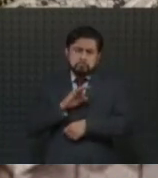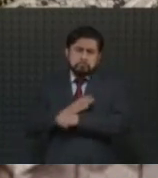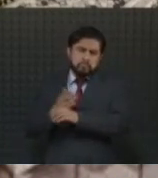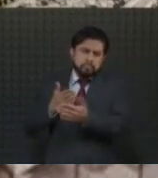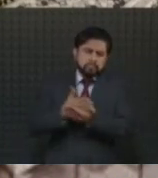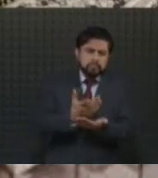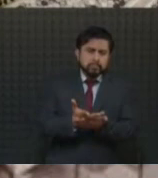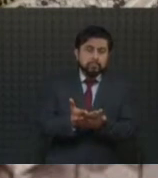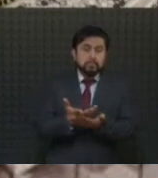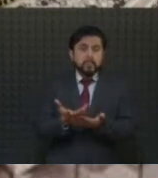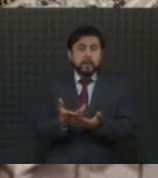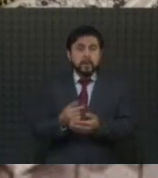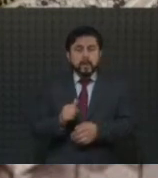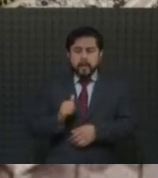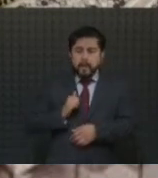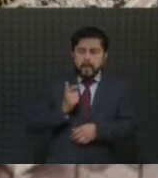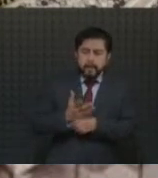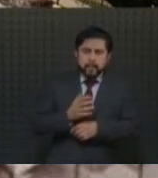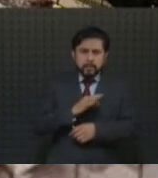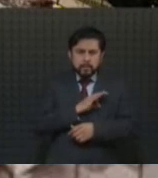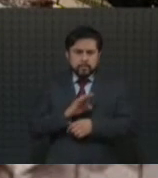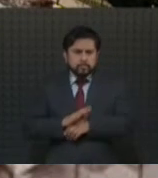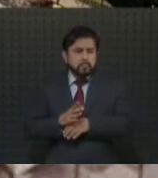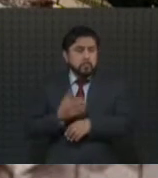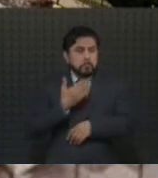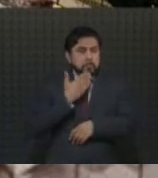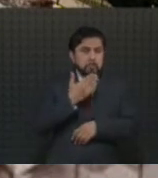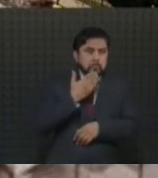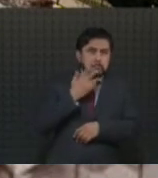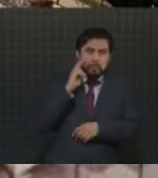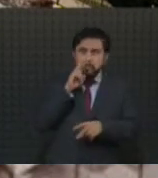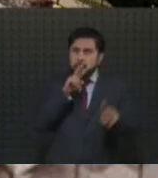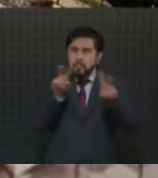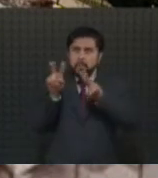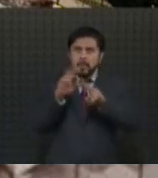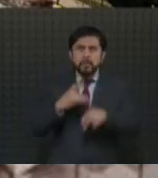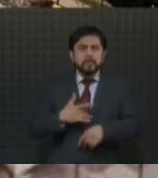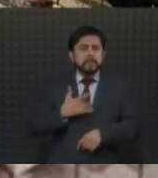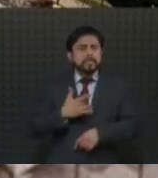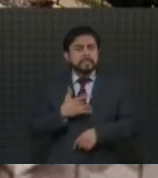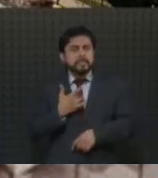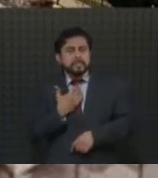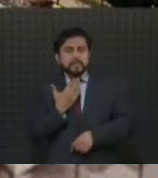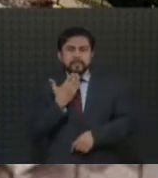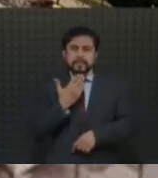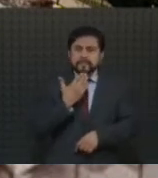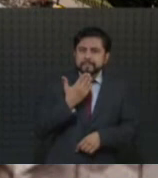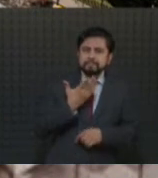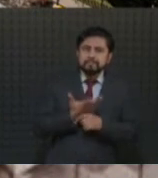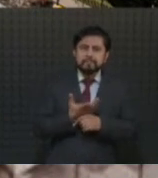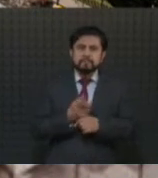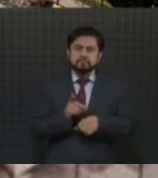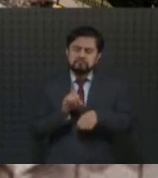necesidades, se apropia la ciudadanía de él y lo siente como parte de su día a día. Entonces vimos la necesidad o